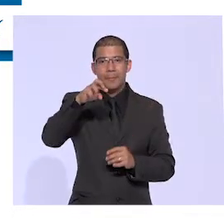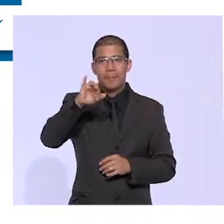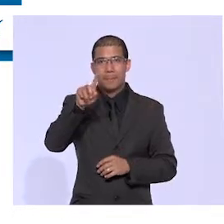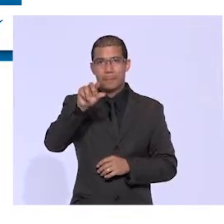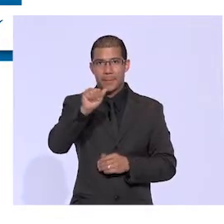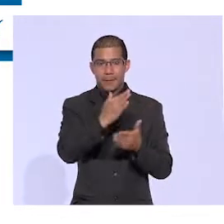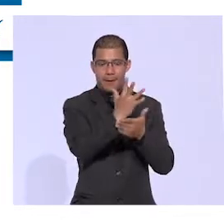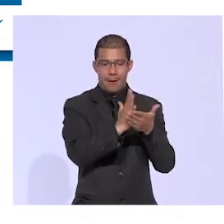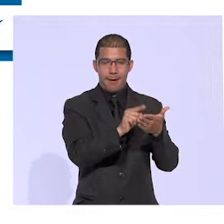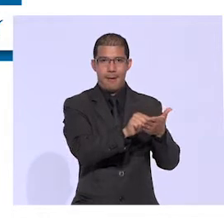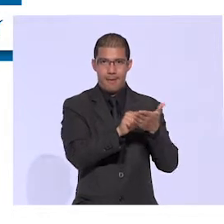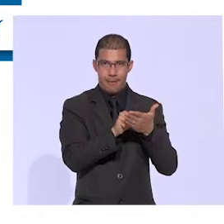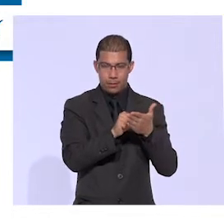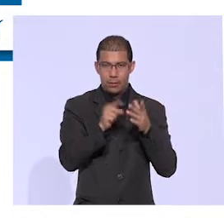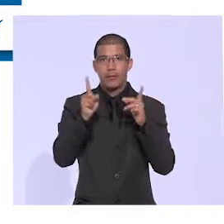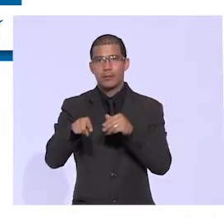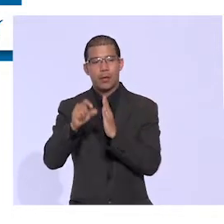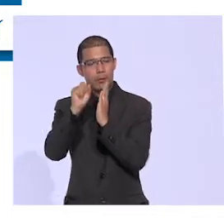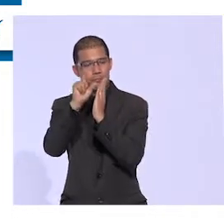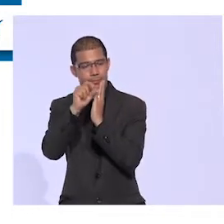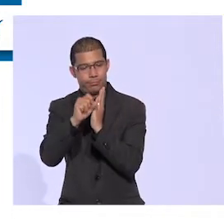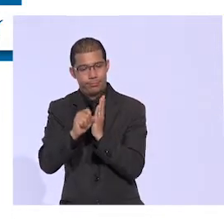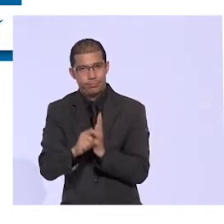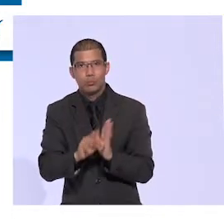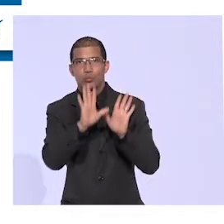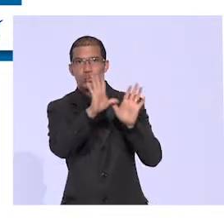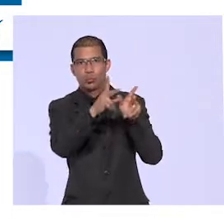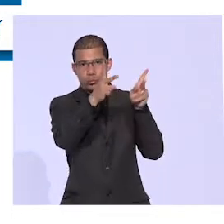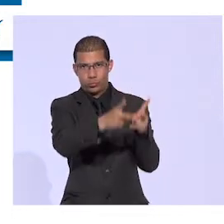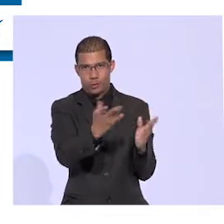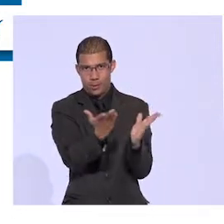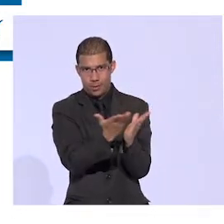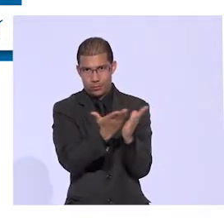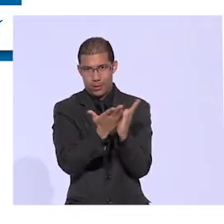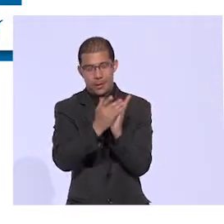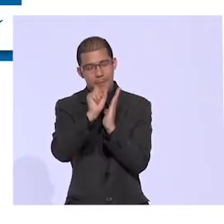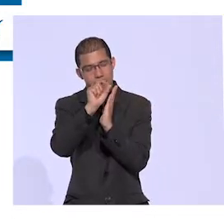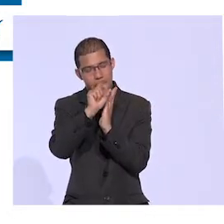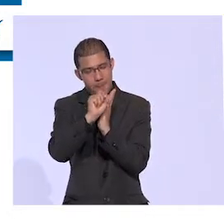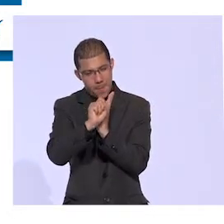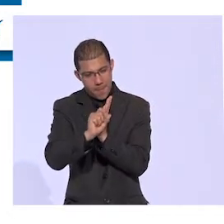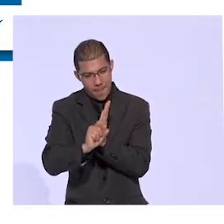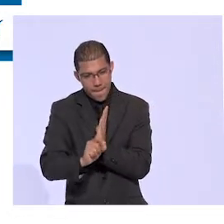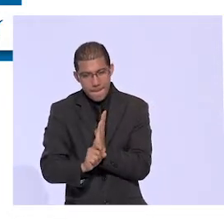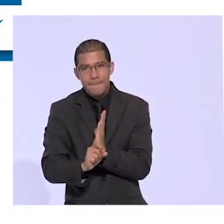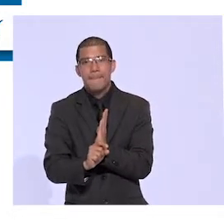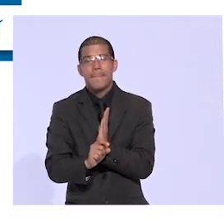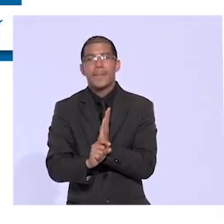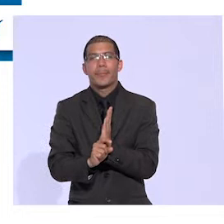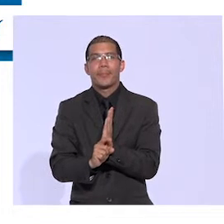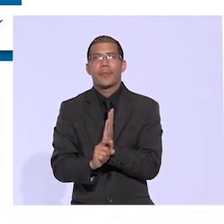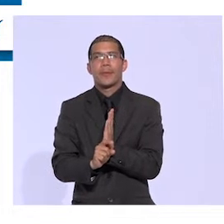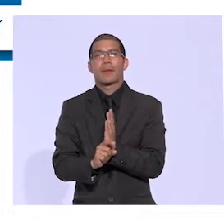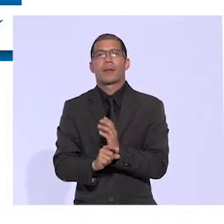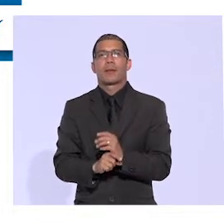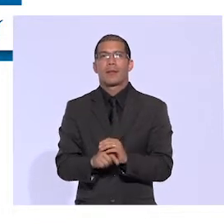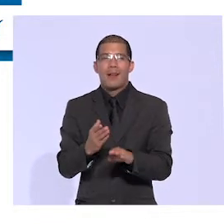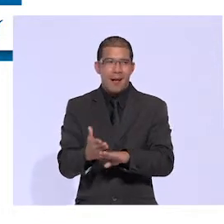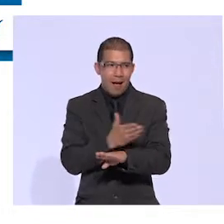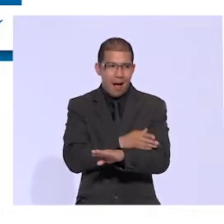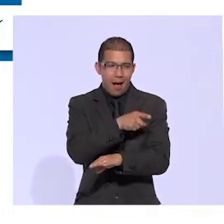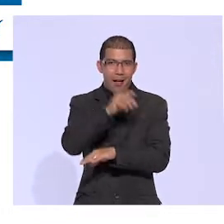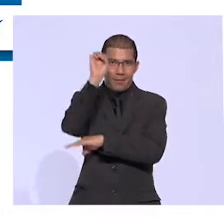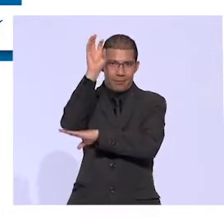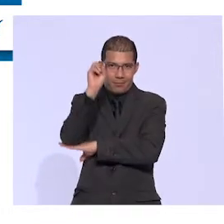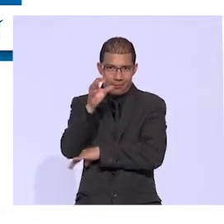alumnos en el cuestionario del alumno, que son las que se han puesto en consideración en la ponencia anterior y